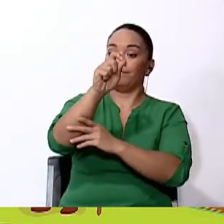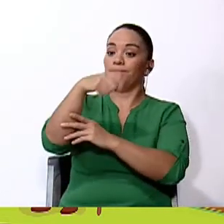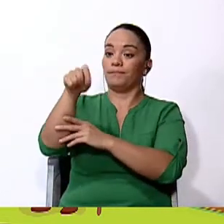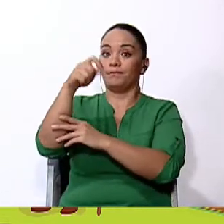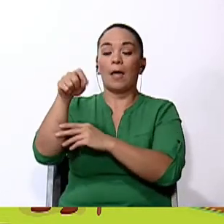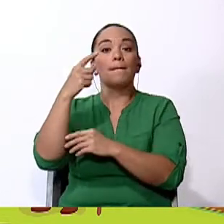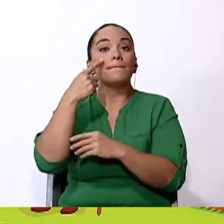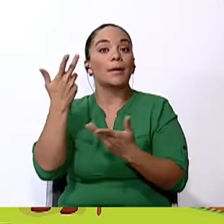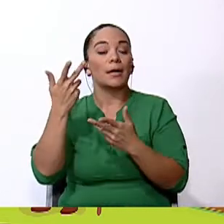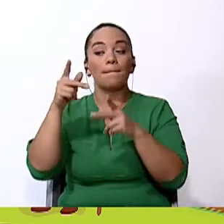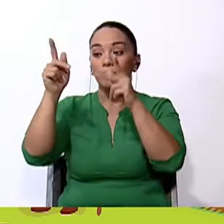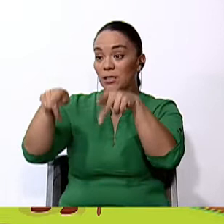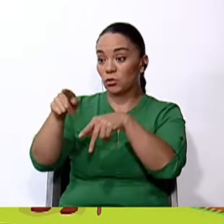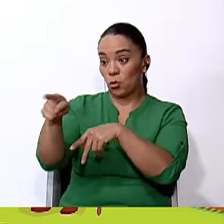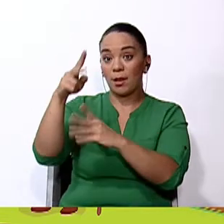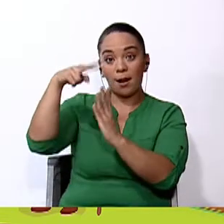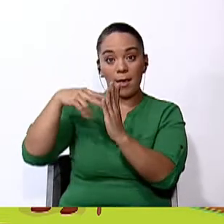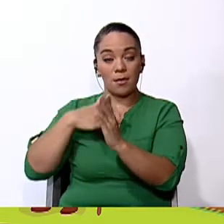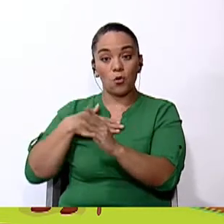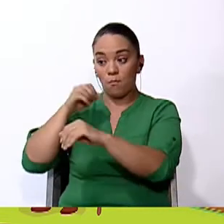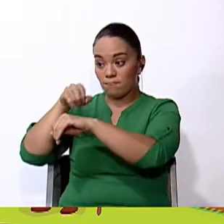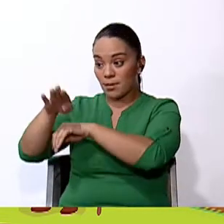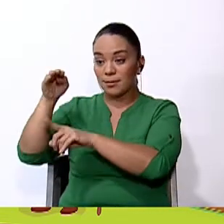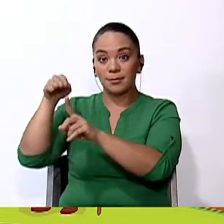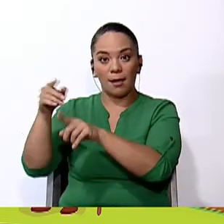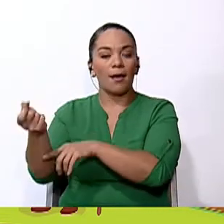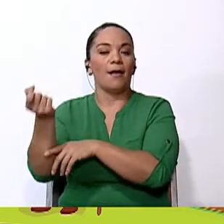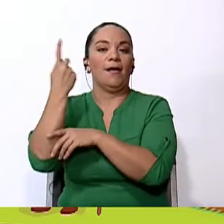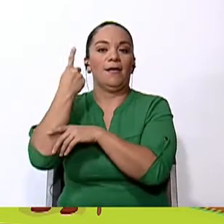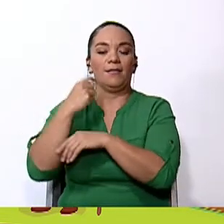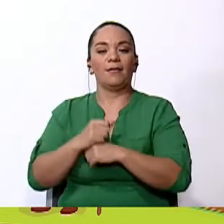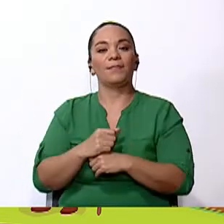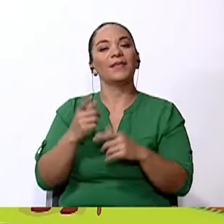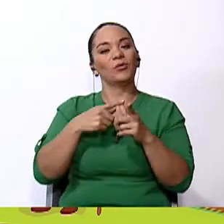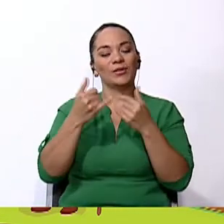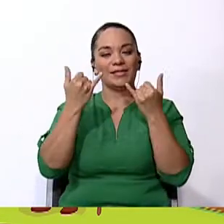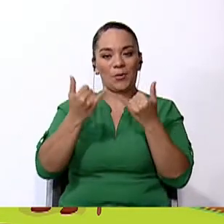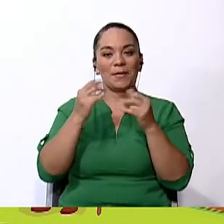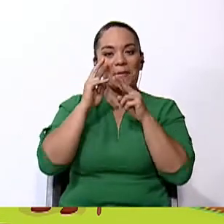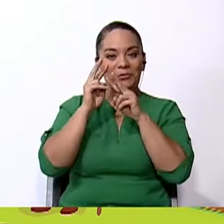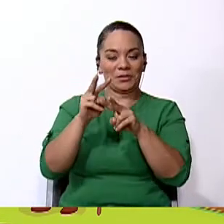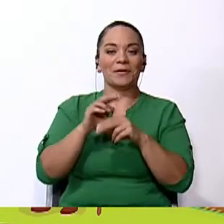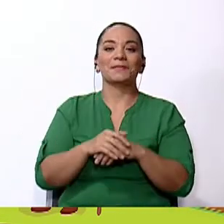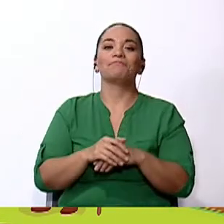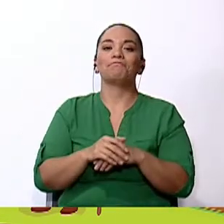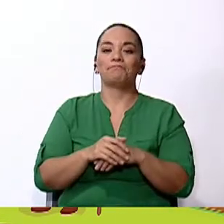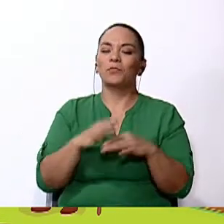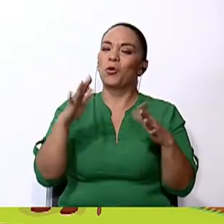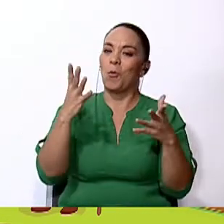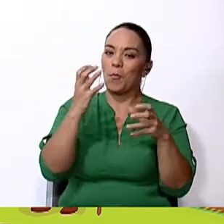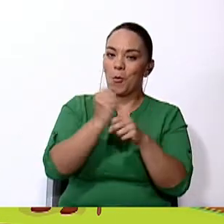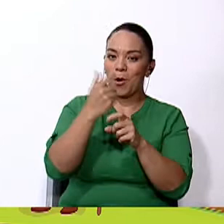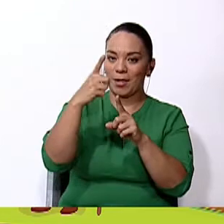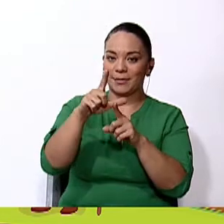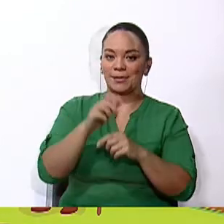mis mensajes los comprenda adecuadamente. Vamos entonces a observar a detalle los trazos de las letras.